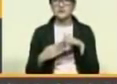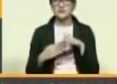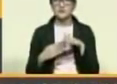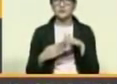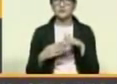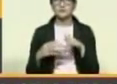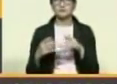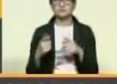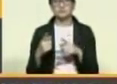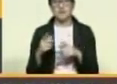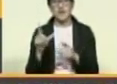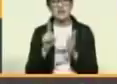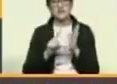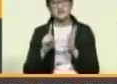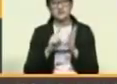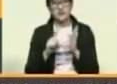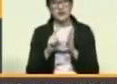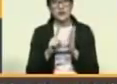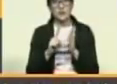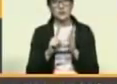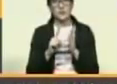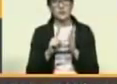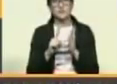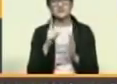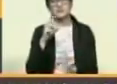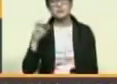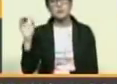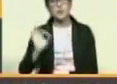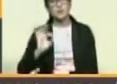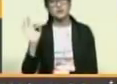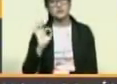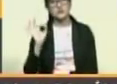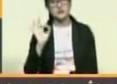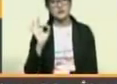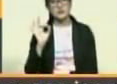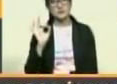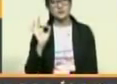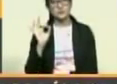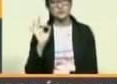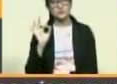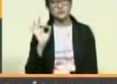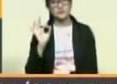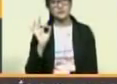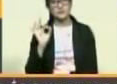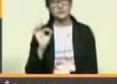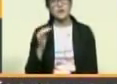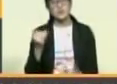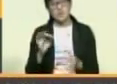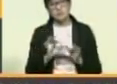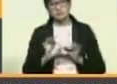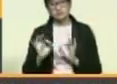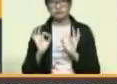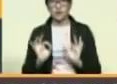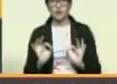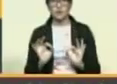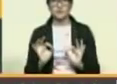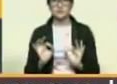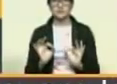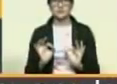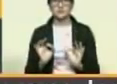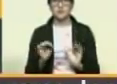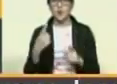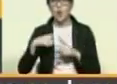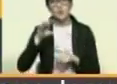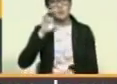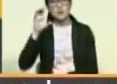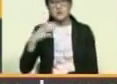secundaria, 100%. Quiere decir que la columna vertebral de un país, nosotros podemos consolidarla. Otros países